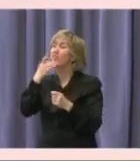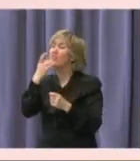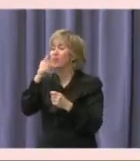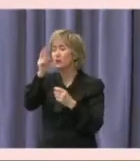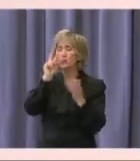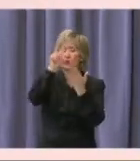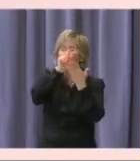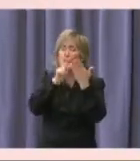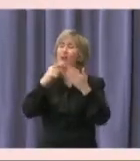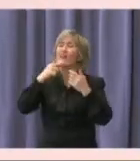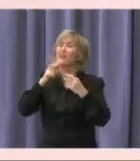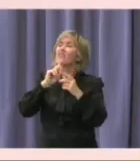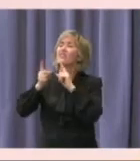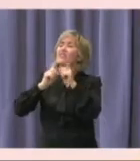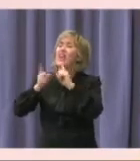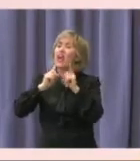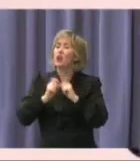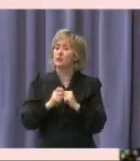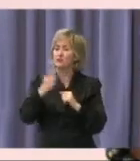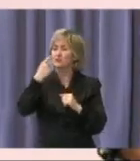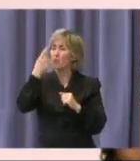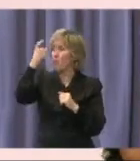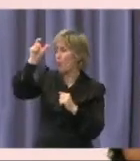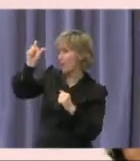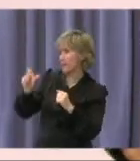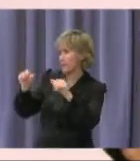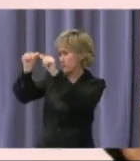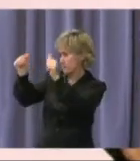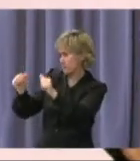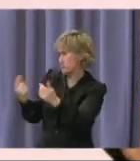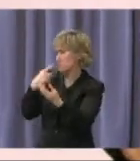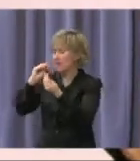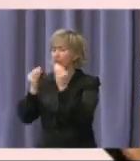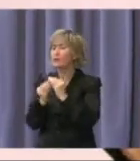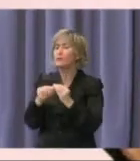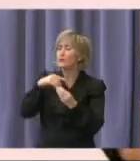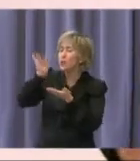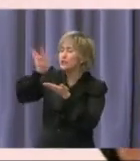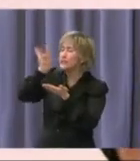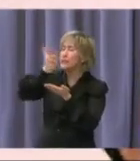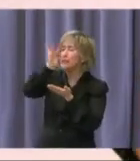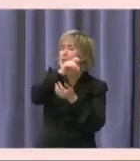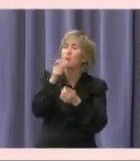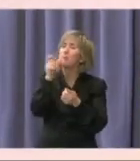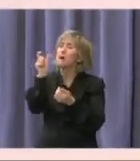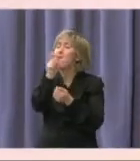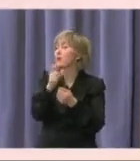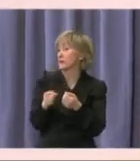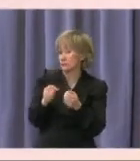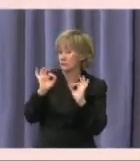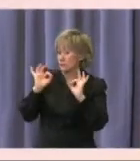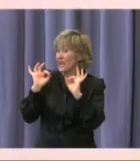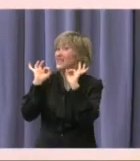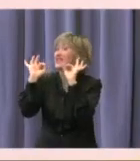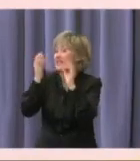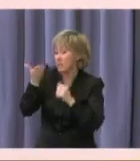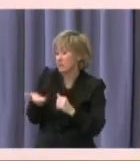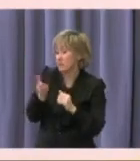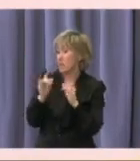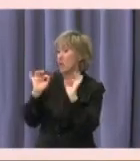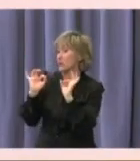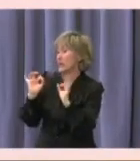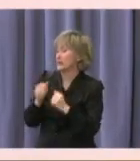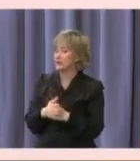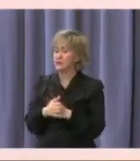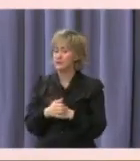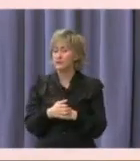estos personajes. ¿Y qué palabras he seleccionado? Pues las palabras que pienso que son clave hoy día. Antes he hablado en la mesa